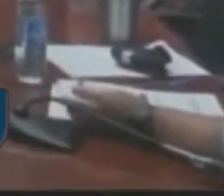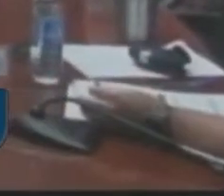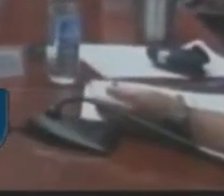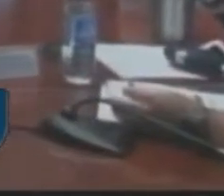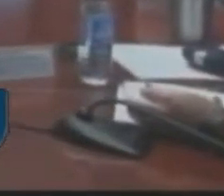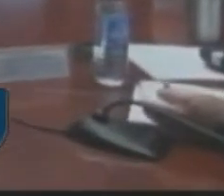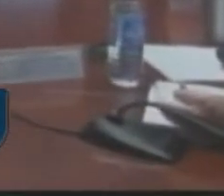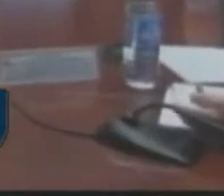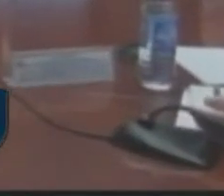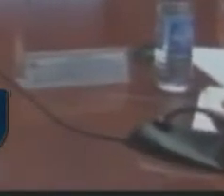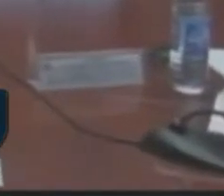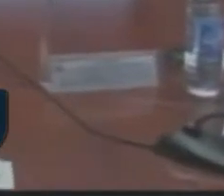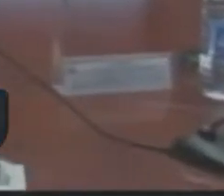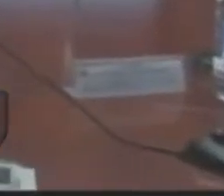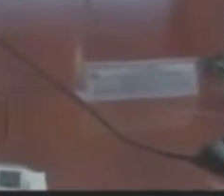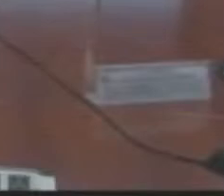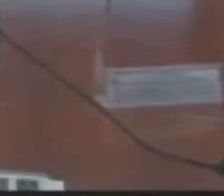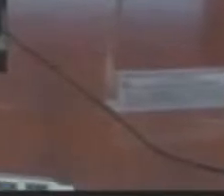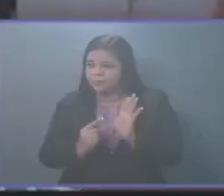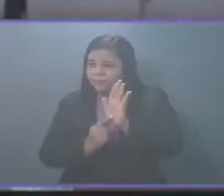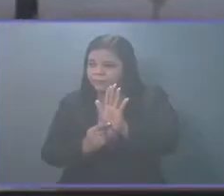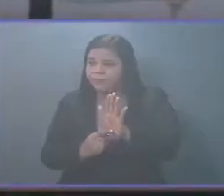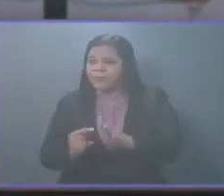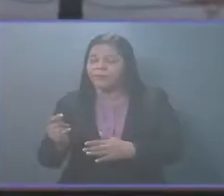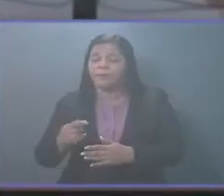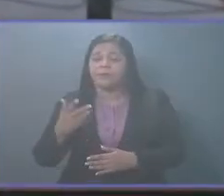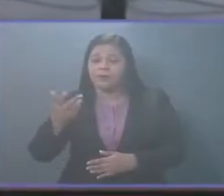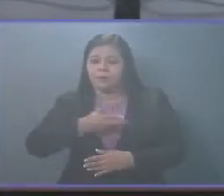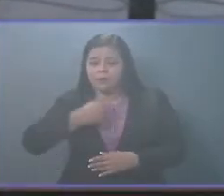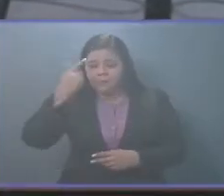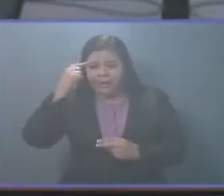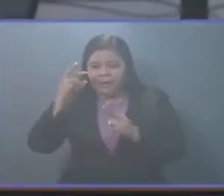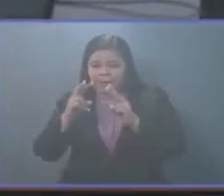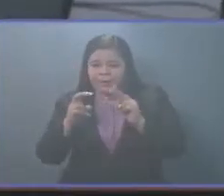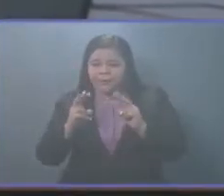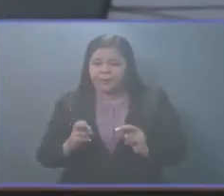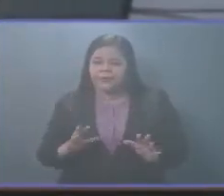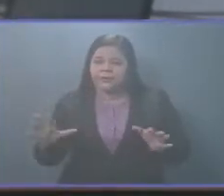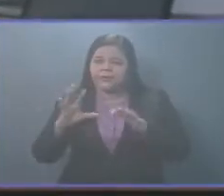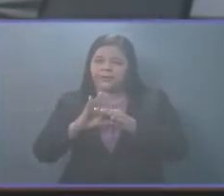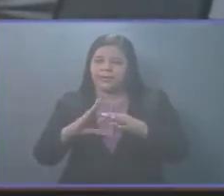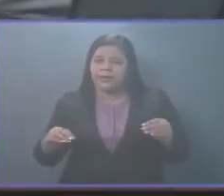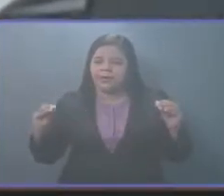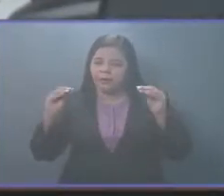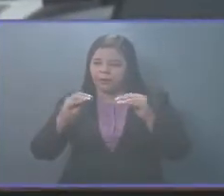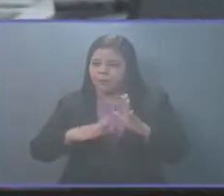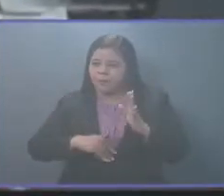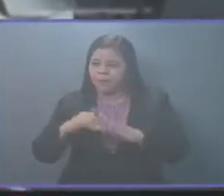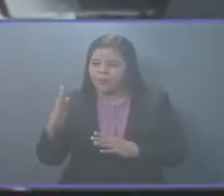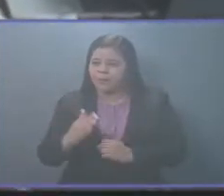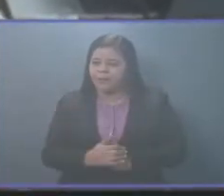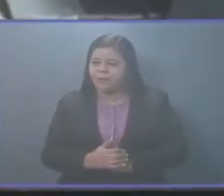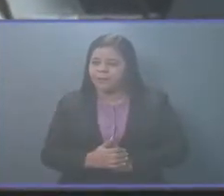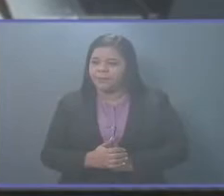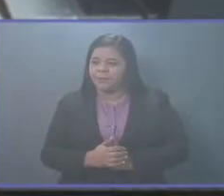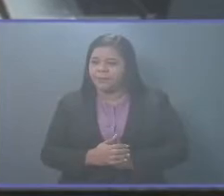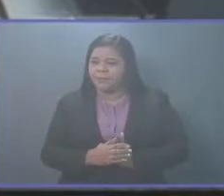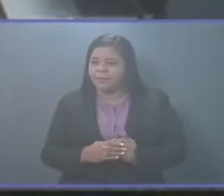de acuerdo al análisis que nosotros hemos hecho relacionado con el decreto 608, se han